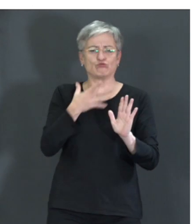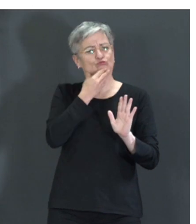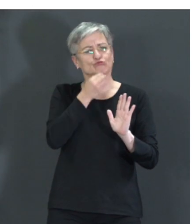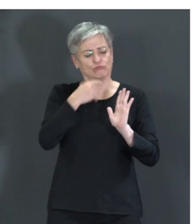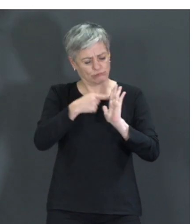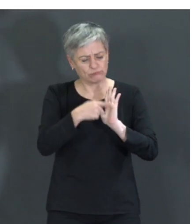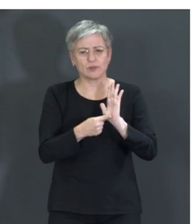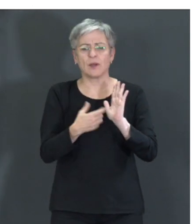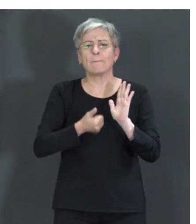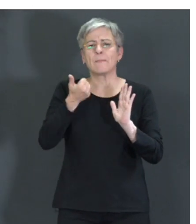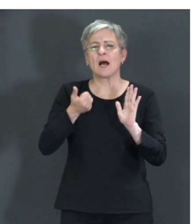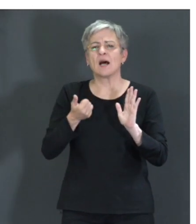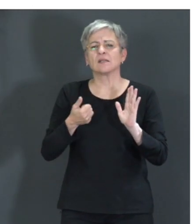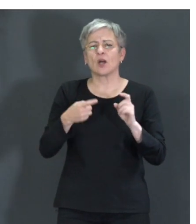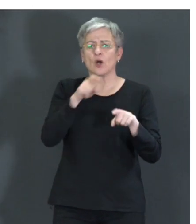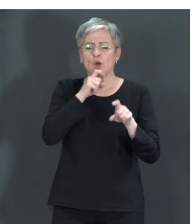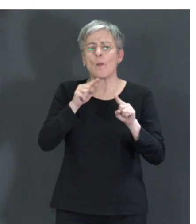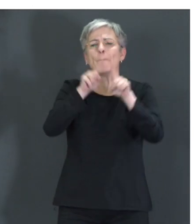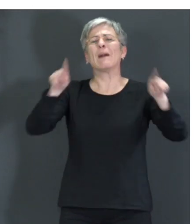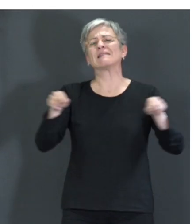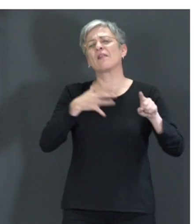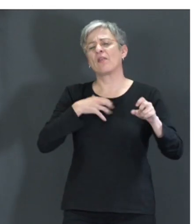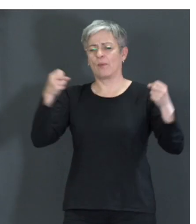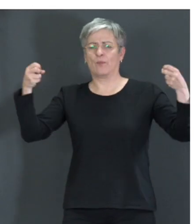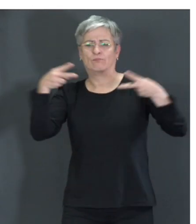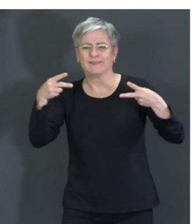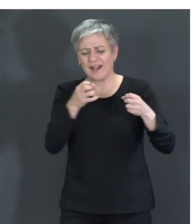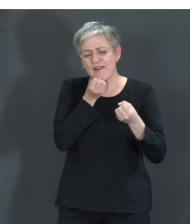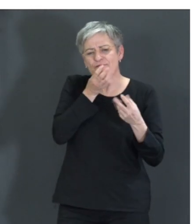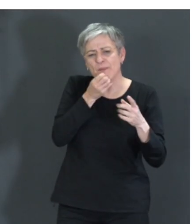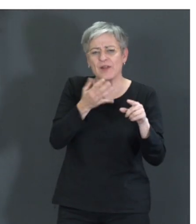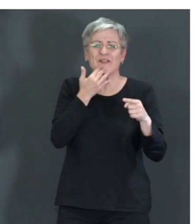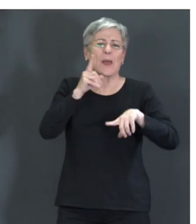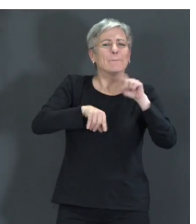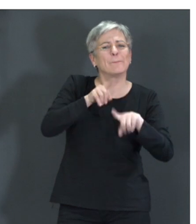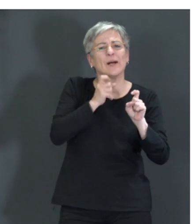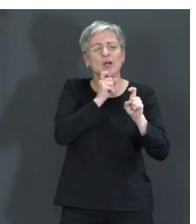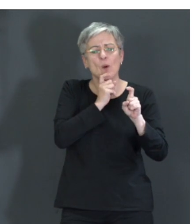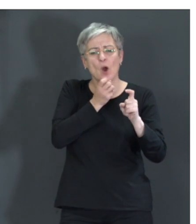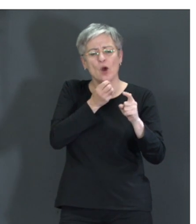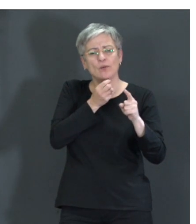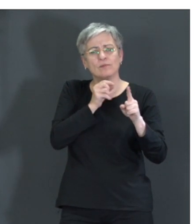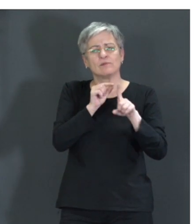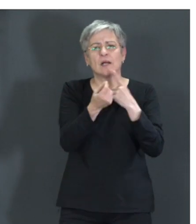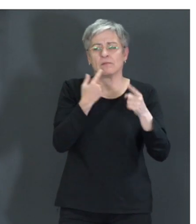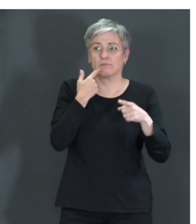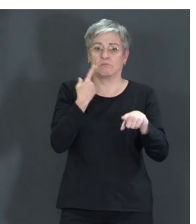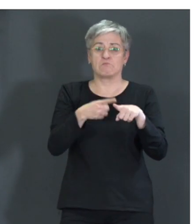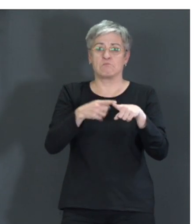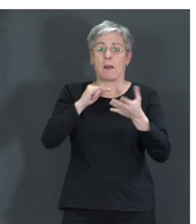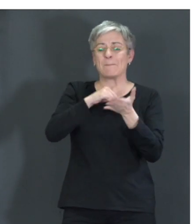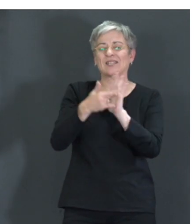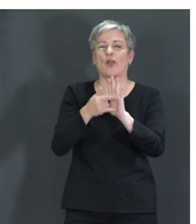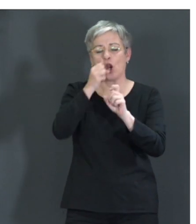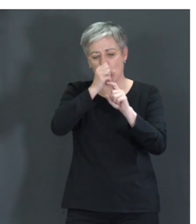bueno, se basaba todo en matrices de doble entrada, ¿no? Teniendo en cuenta las diferentes variables. También tengo que decir que a nivel de metodología, eso